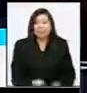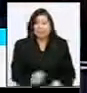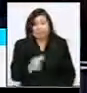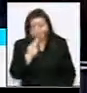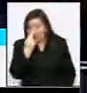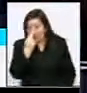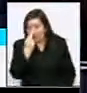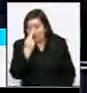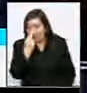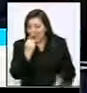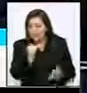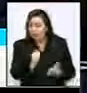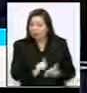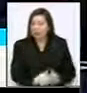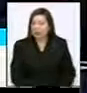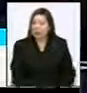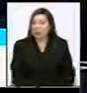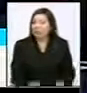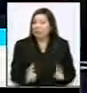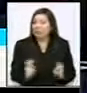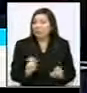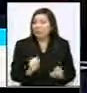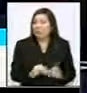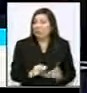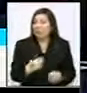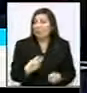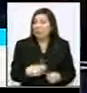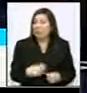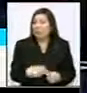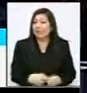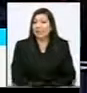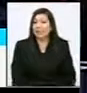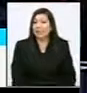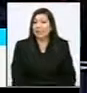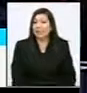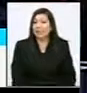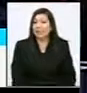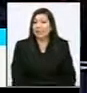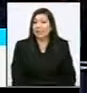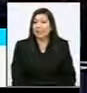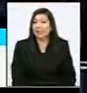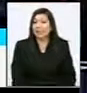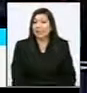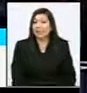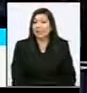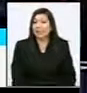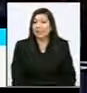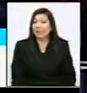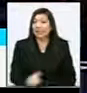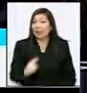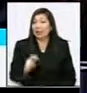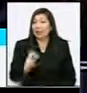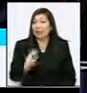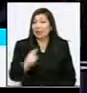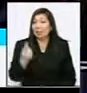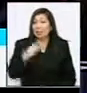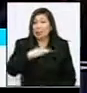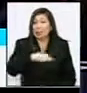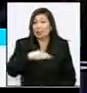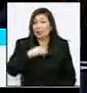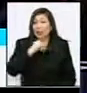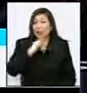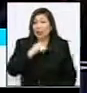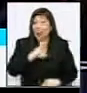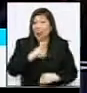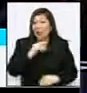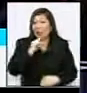rara vez en temas muy graves. Es más, Teresa May, la primera ministra inglesa,